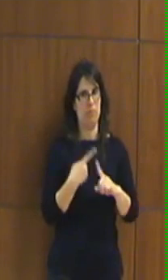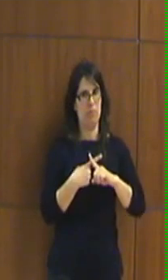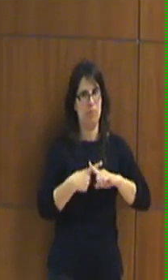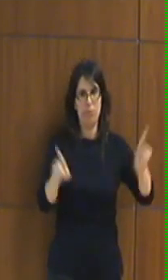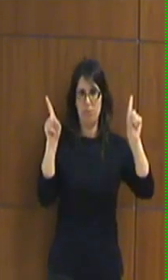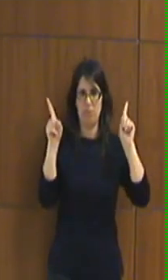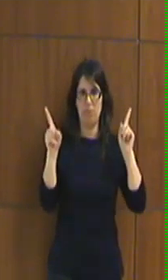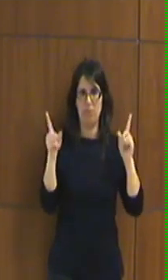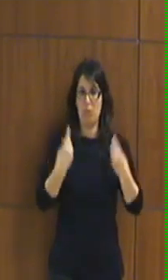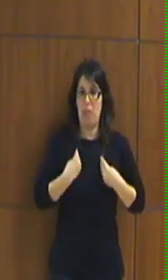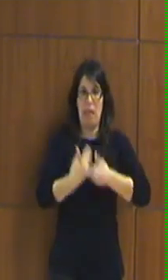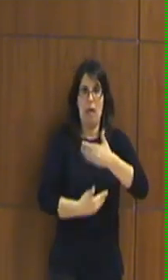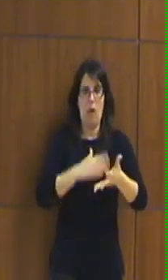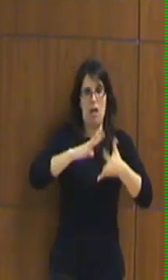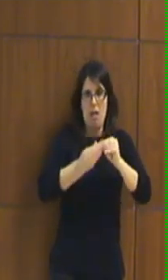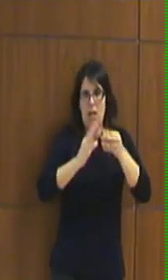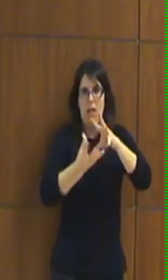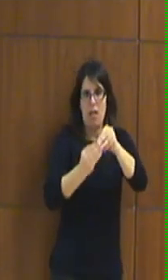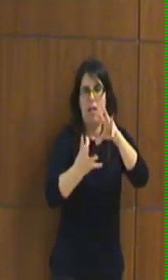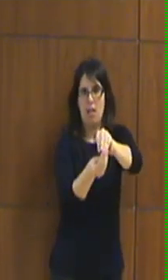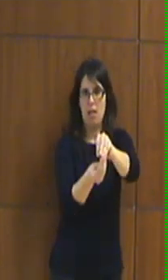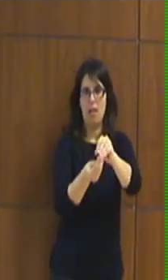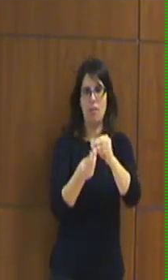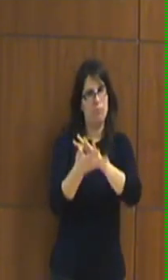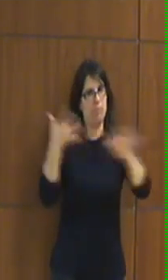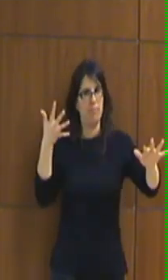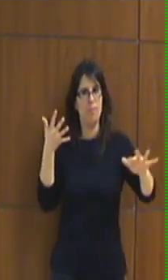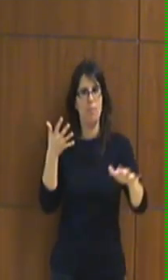¿no? Y sí estoy de acuerdo en que efectivamente, Arturo, que